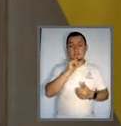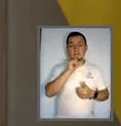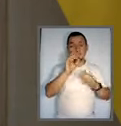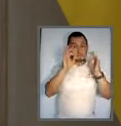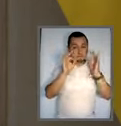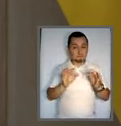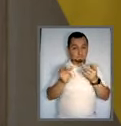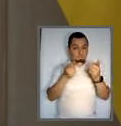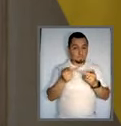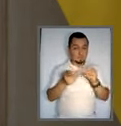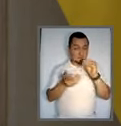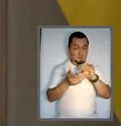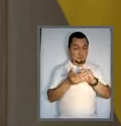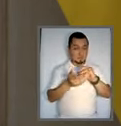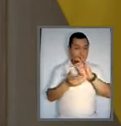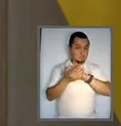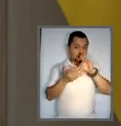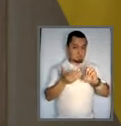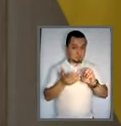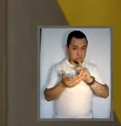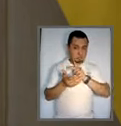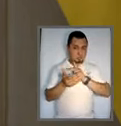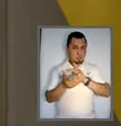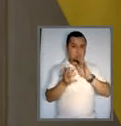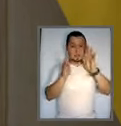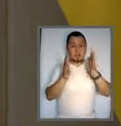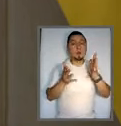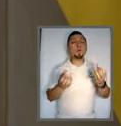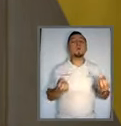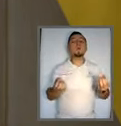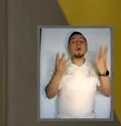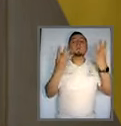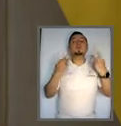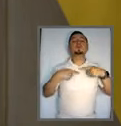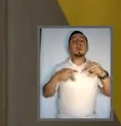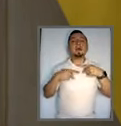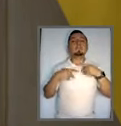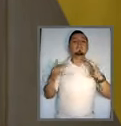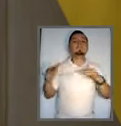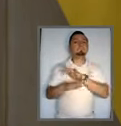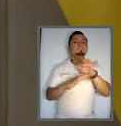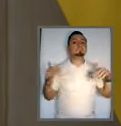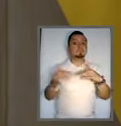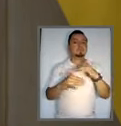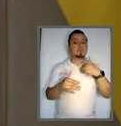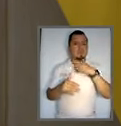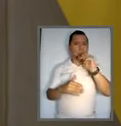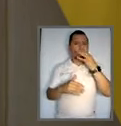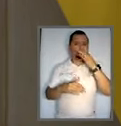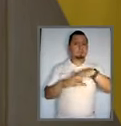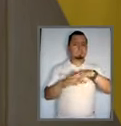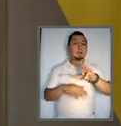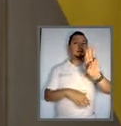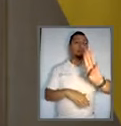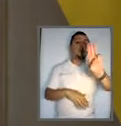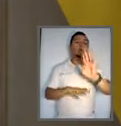cifras que me pudieran permitir confirmar cómo estuvo o cómo impactó en términos de movilidad el día 10 de mayo, los tendremos creo